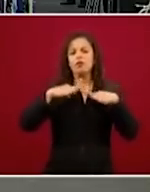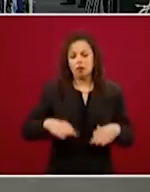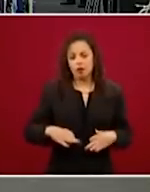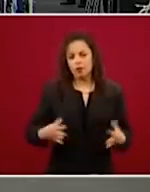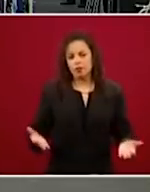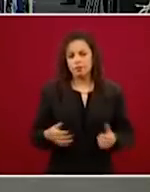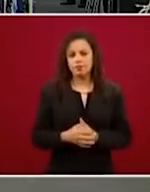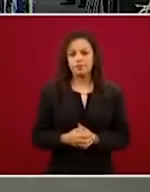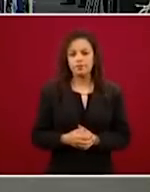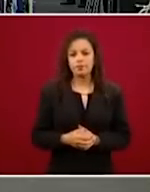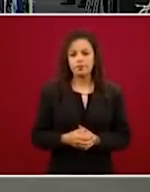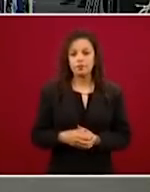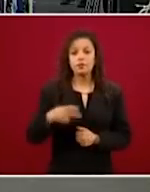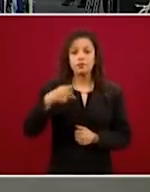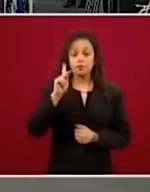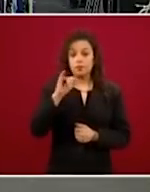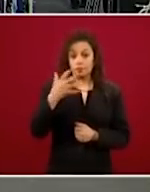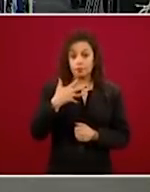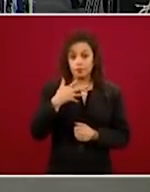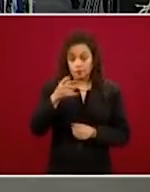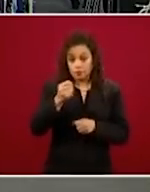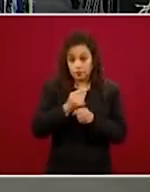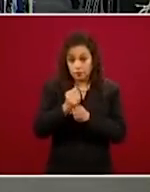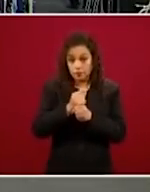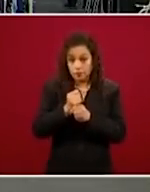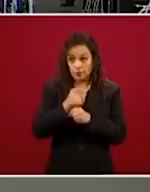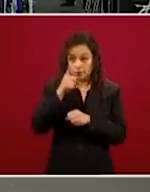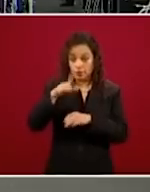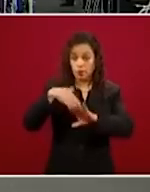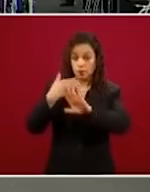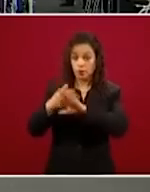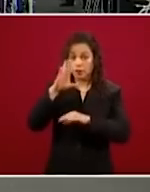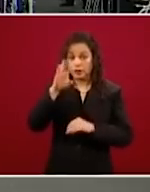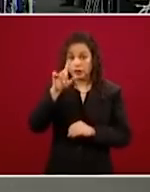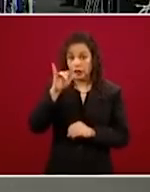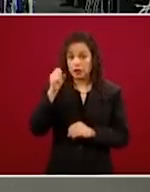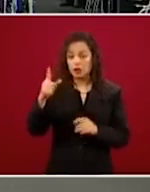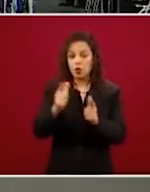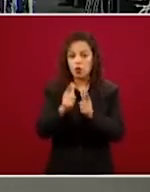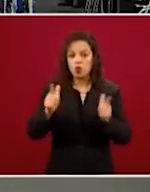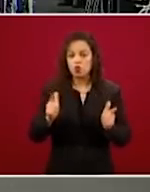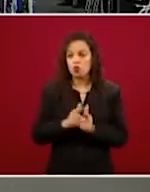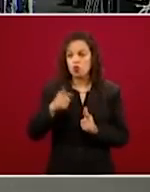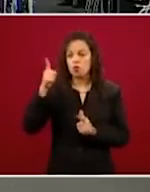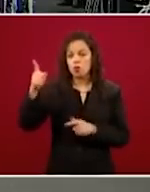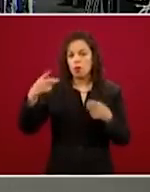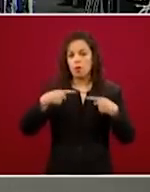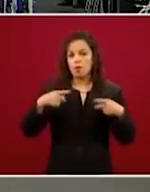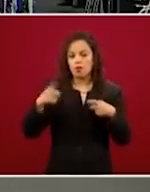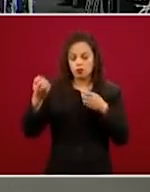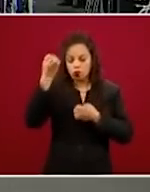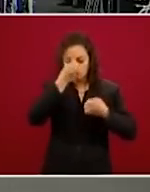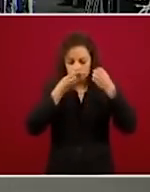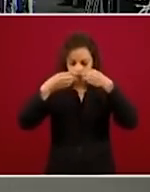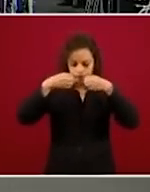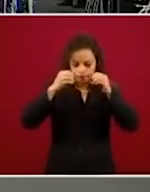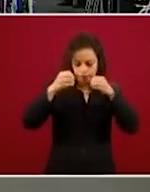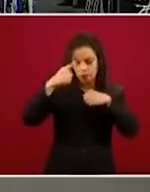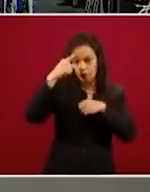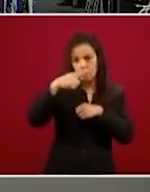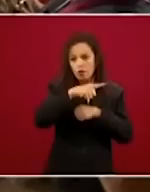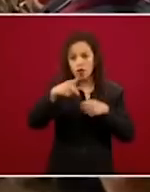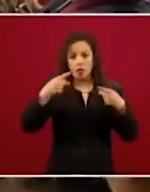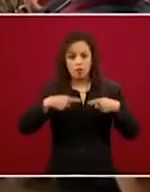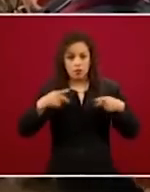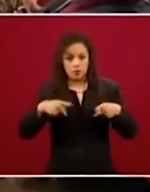abierta contra félix y el grupo que formaba en torno a esta experimentación de humanos solamente saber si sí o no está